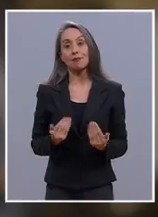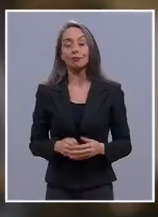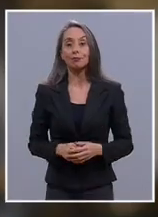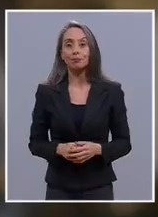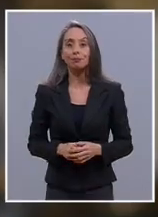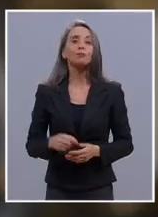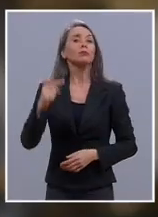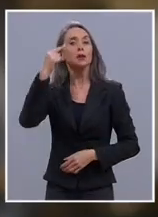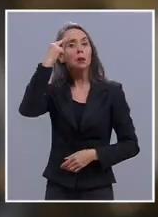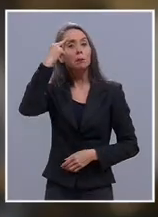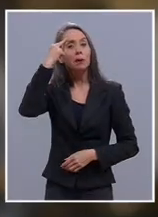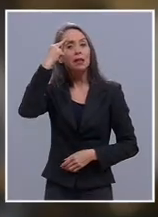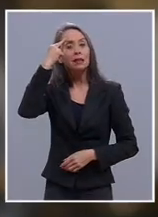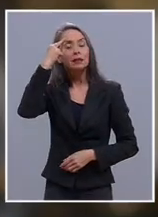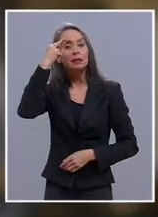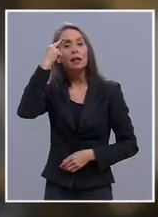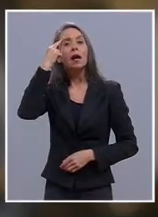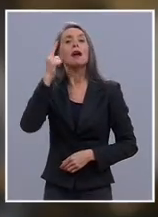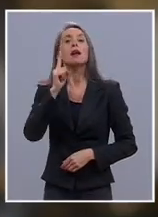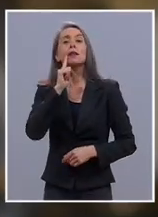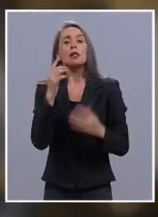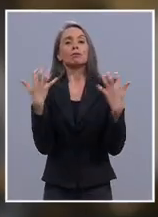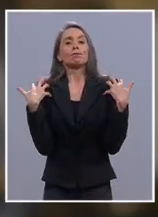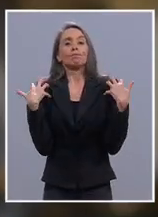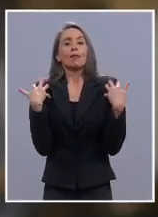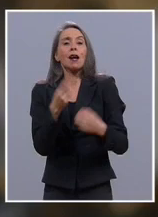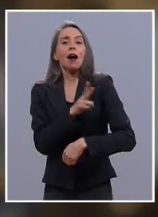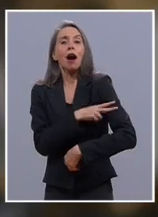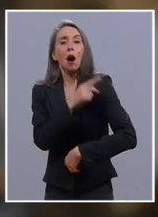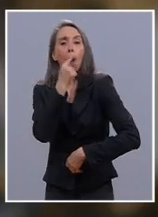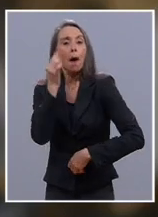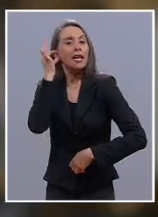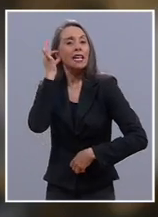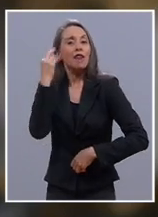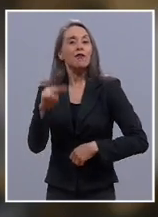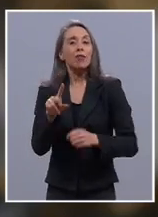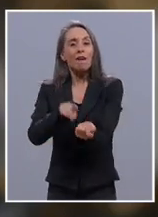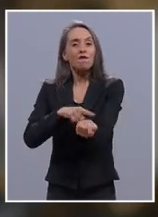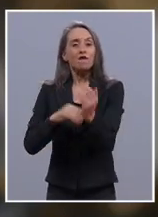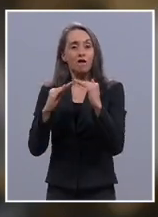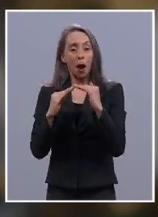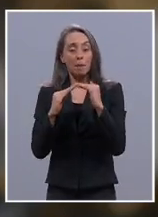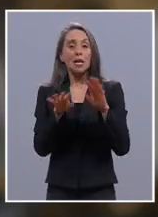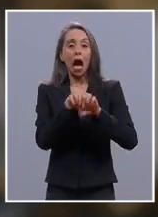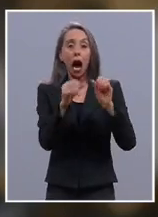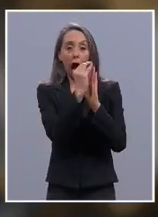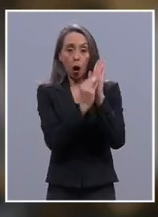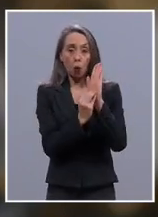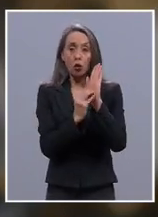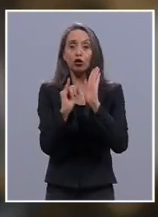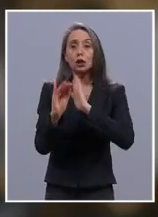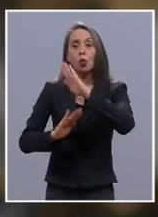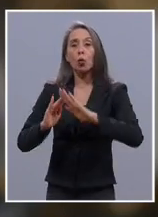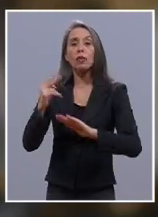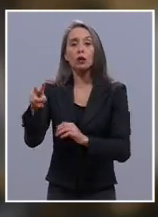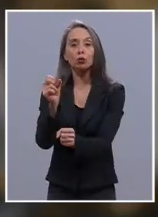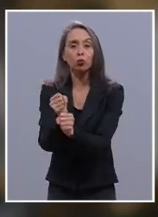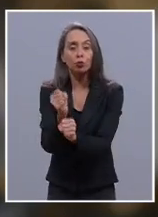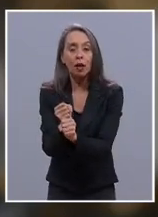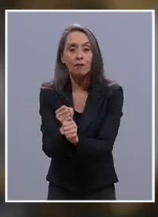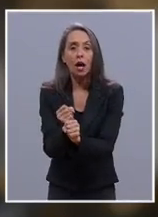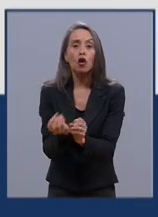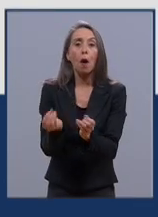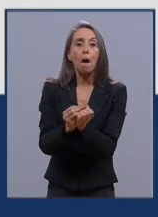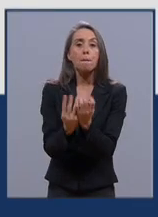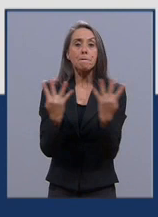pensando los jefes y jefas de hogar el acuerdo fortalece la protección del empleo e incrementa la